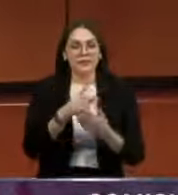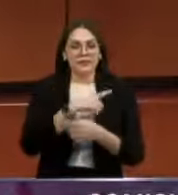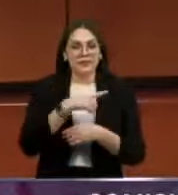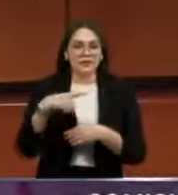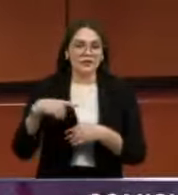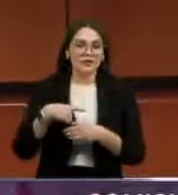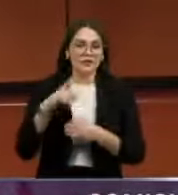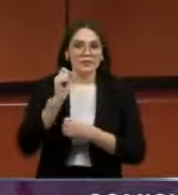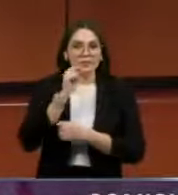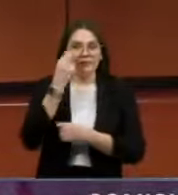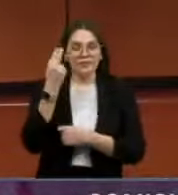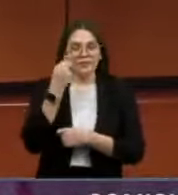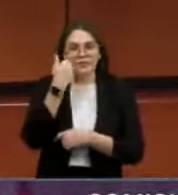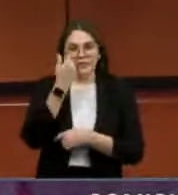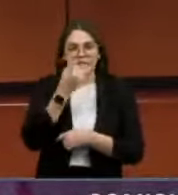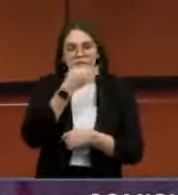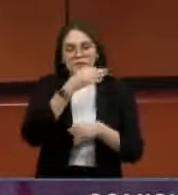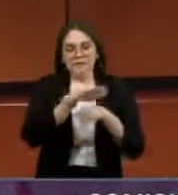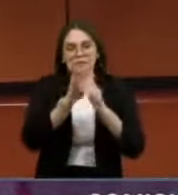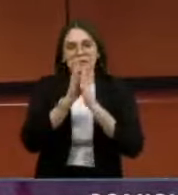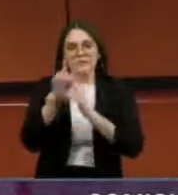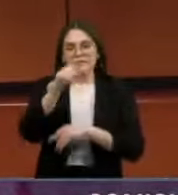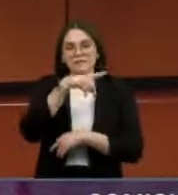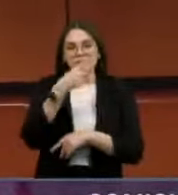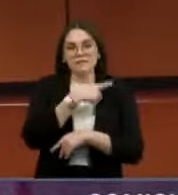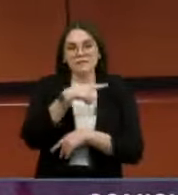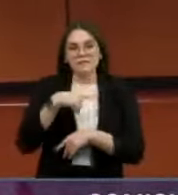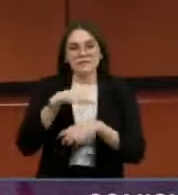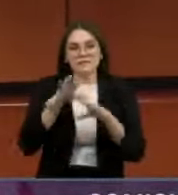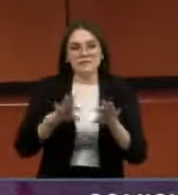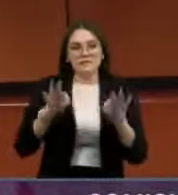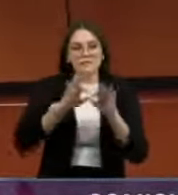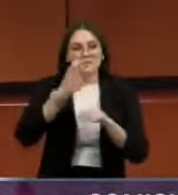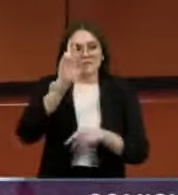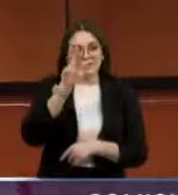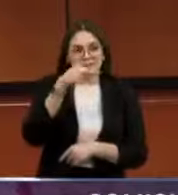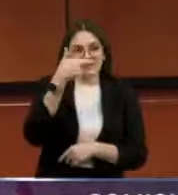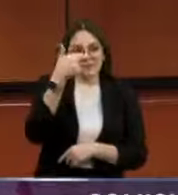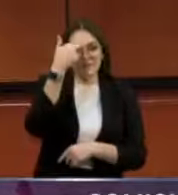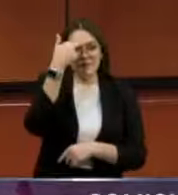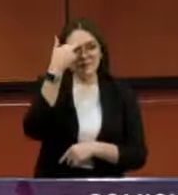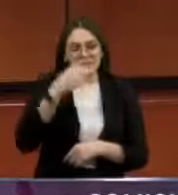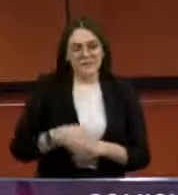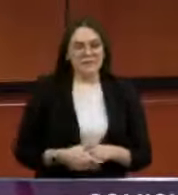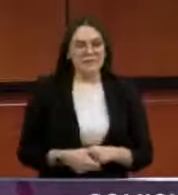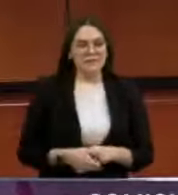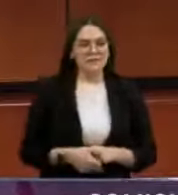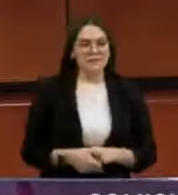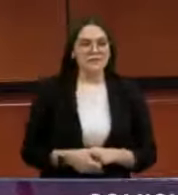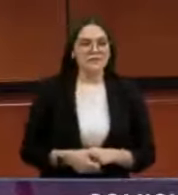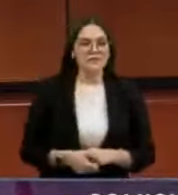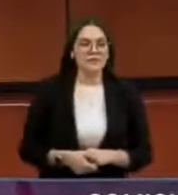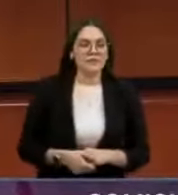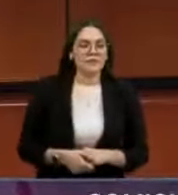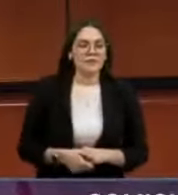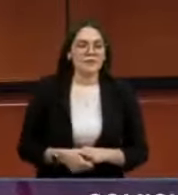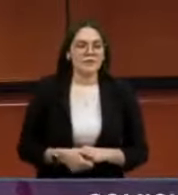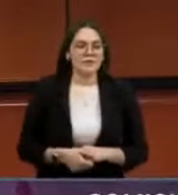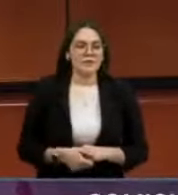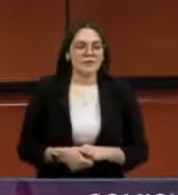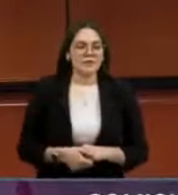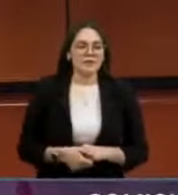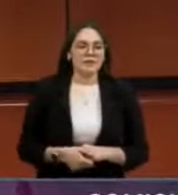recordar a nuestro pueblo que este gran movimiento surge de muchas